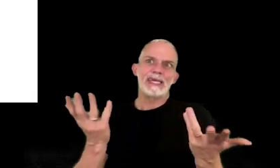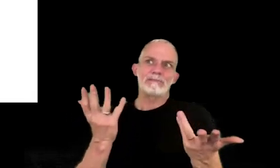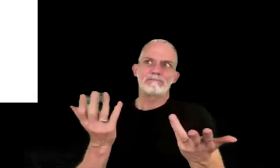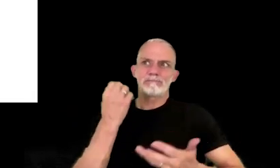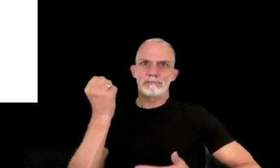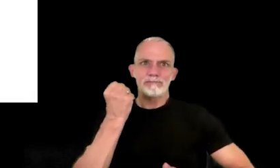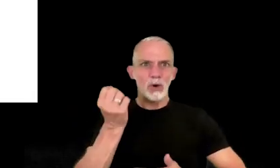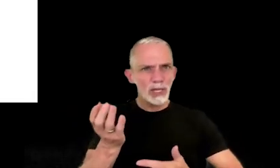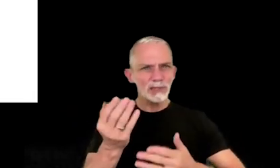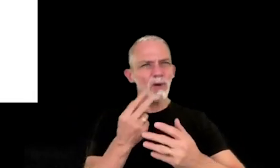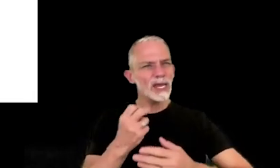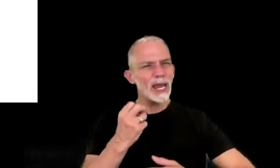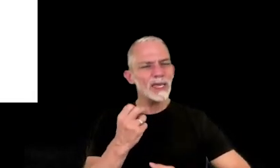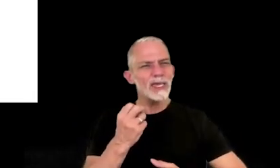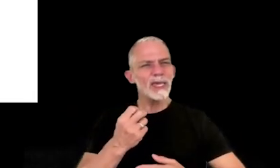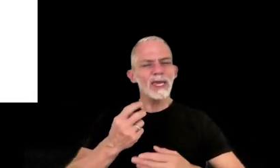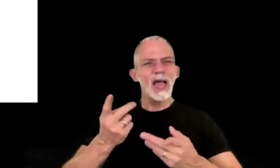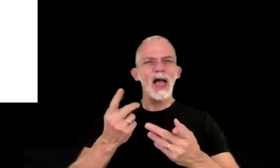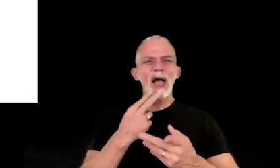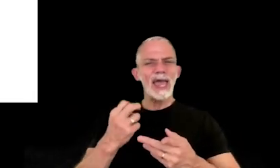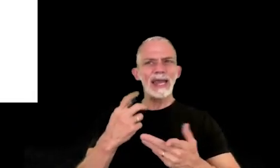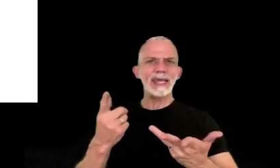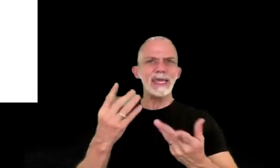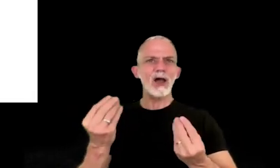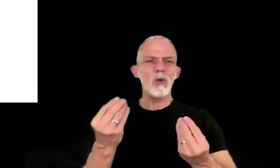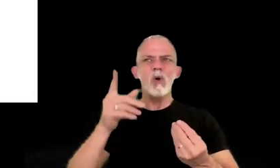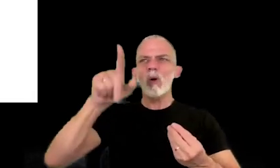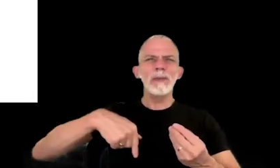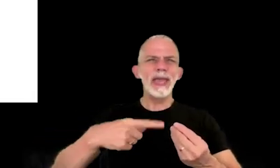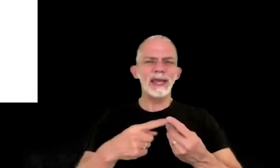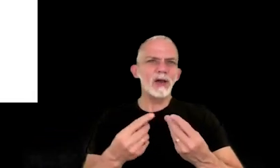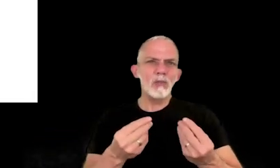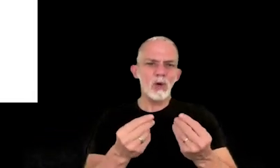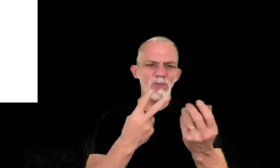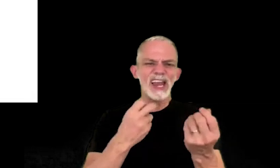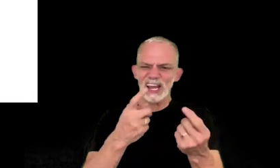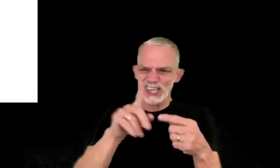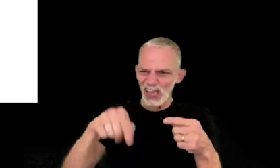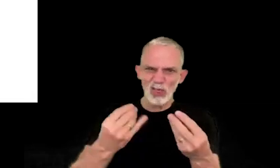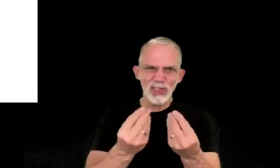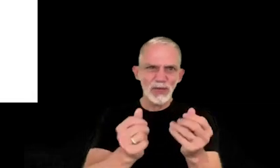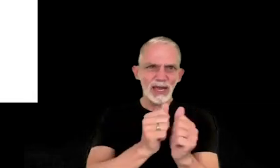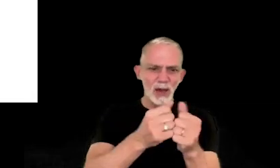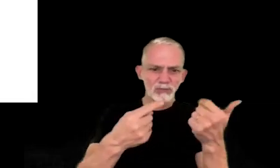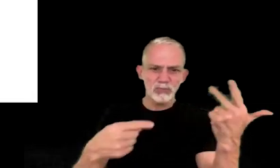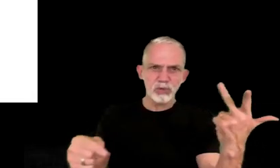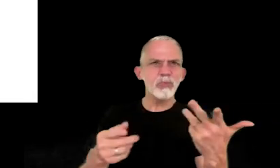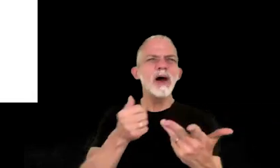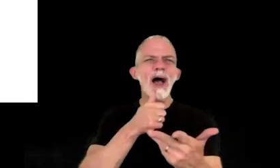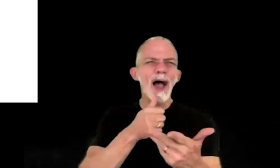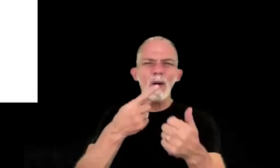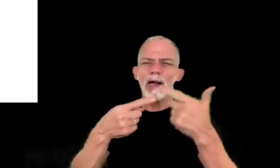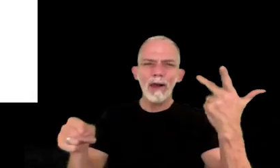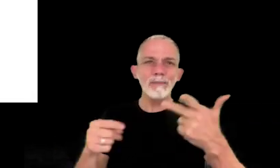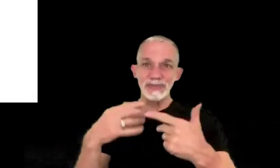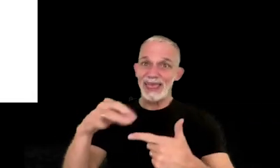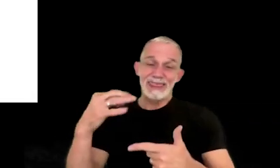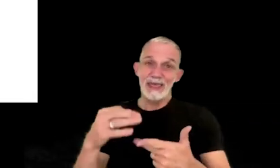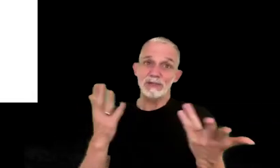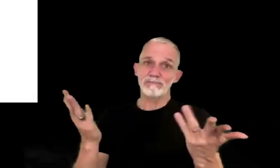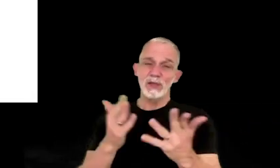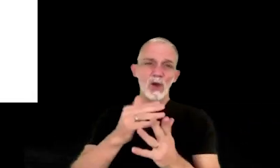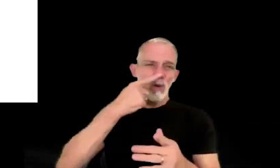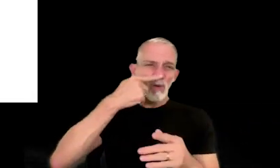tema porque la energía nos va a decir cómo va a estar conformada la matriz energética y esa matriz energética tiene que pasar de ser de